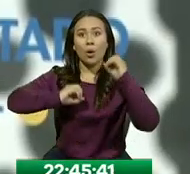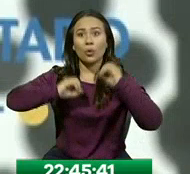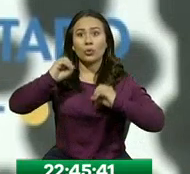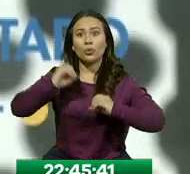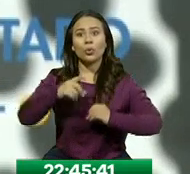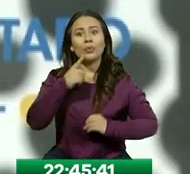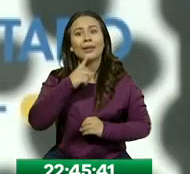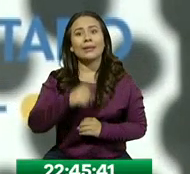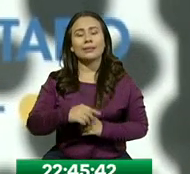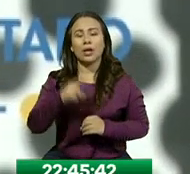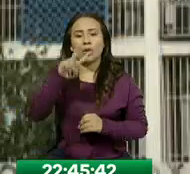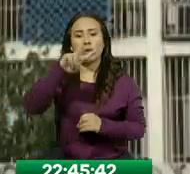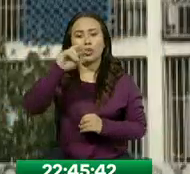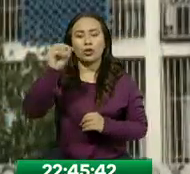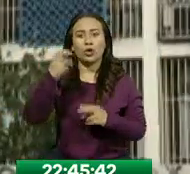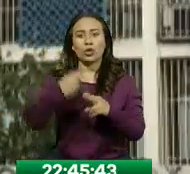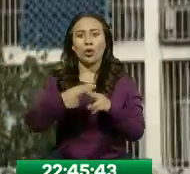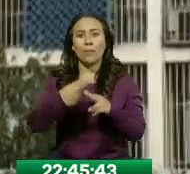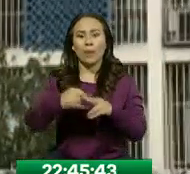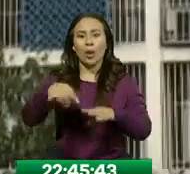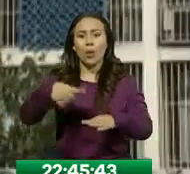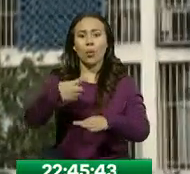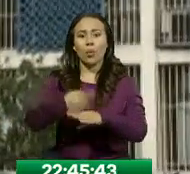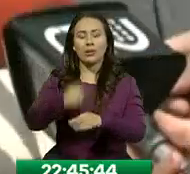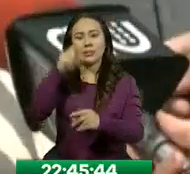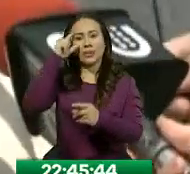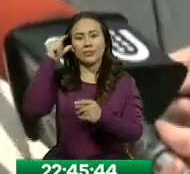encuentran 200 nombres de jueces y 42 nombres de